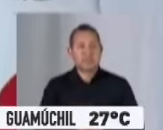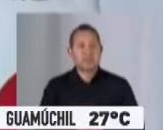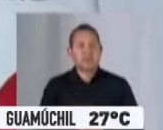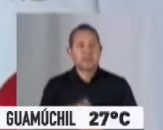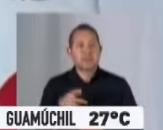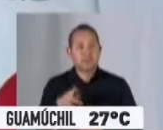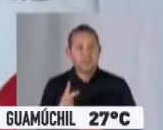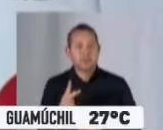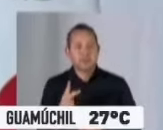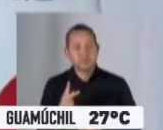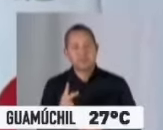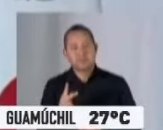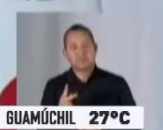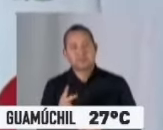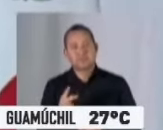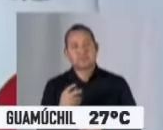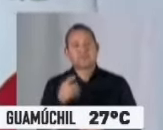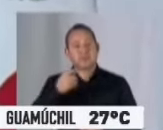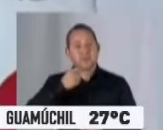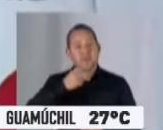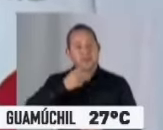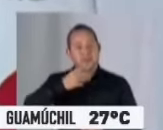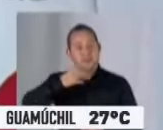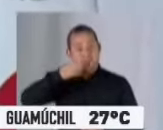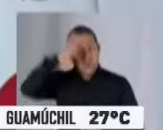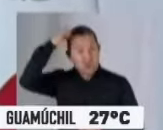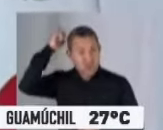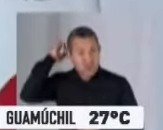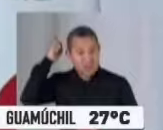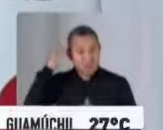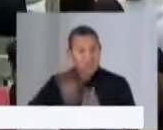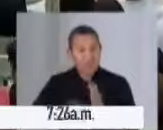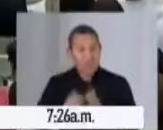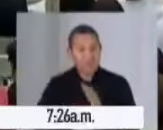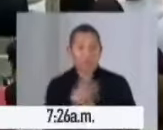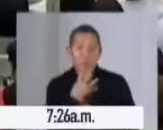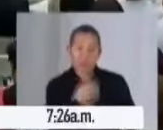Alfonso Durazo le faltan 4 años. Dios les bendiga, buenas tardes,